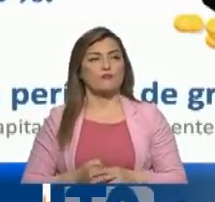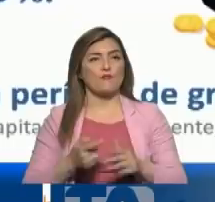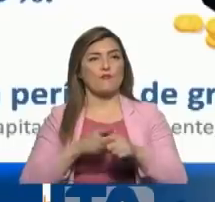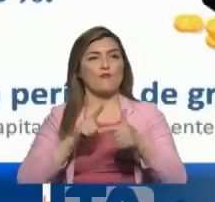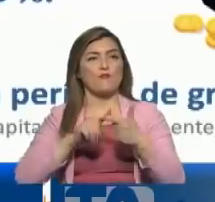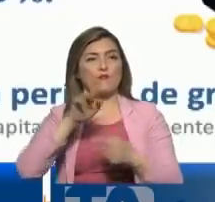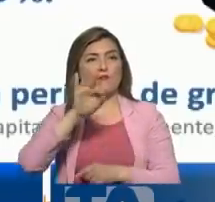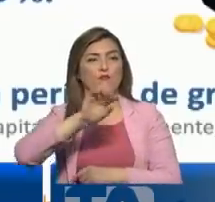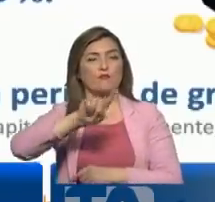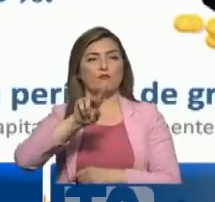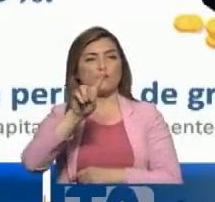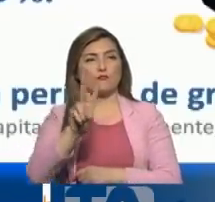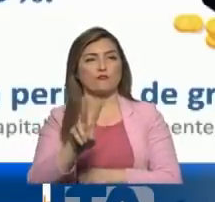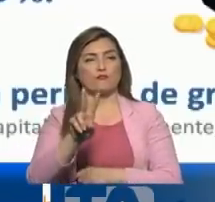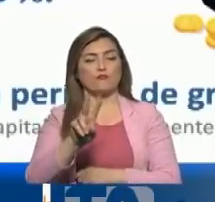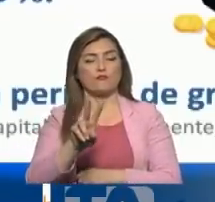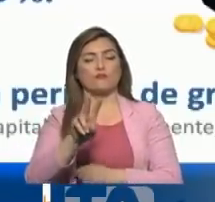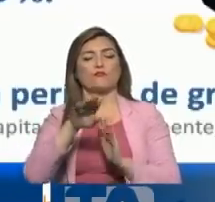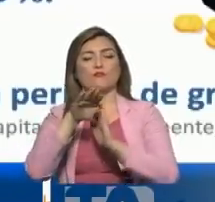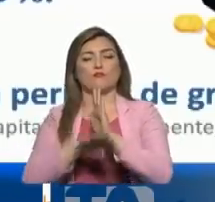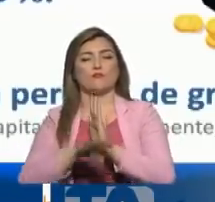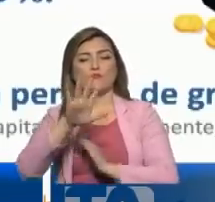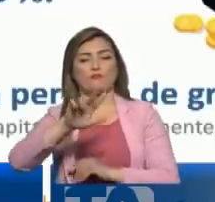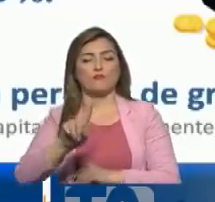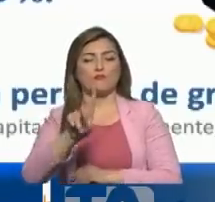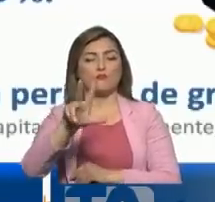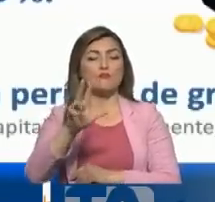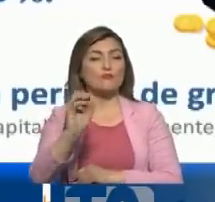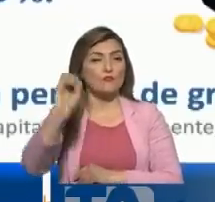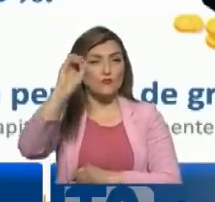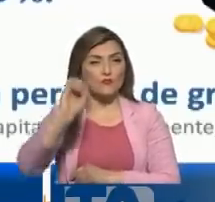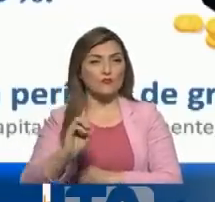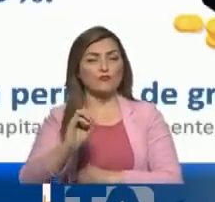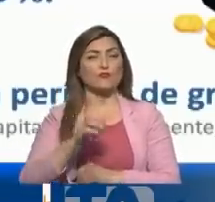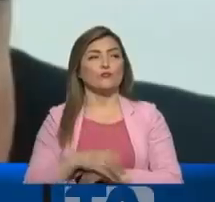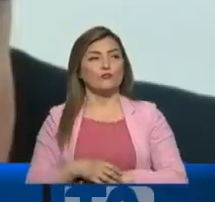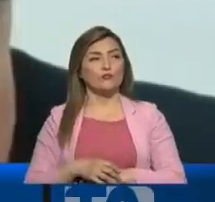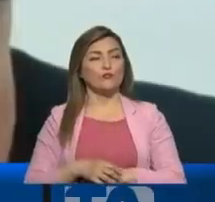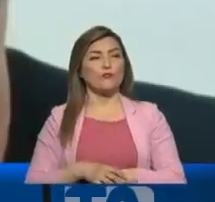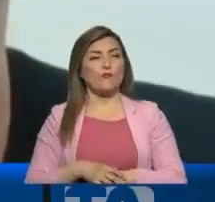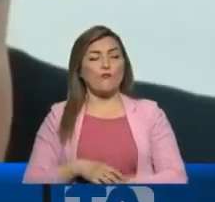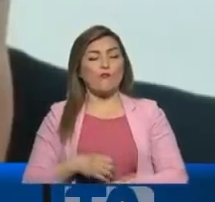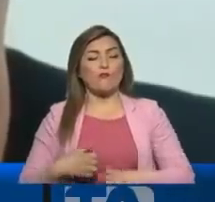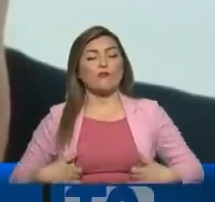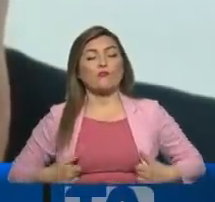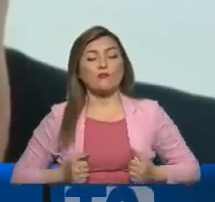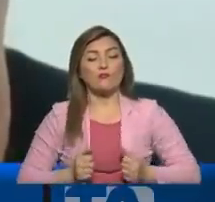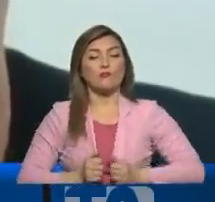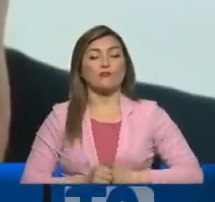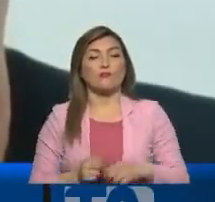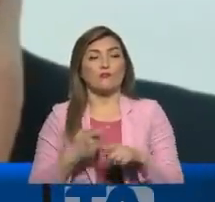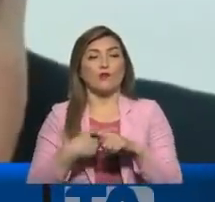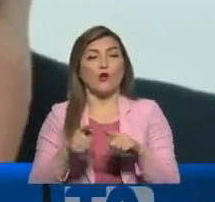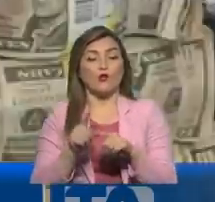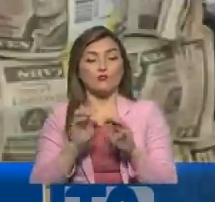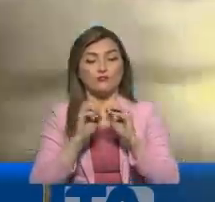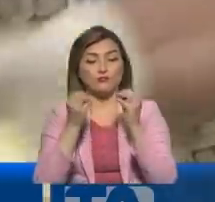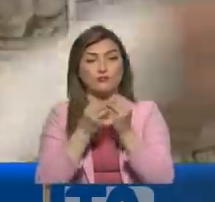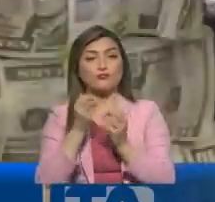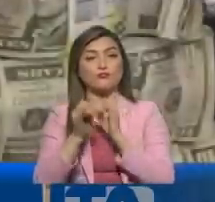de 9.2 a un promedio del 5.3%. De allí en más, dijo, el resto de organismos